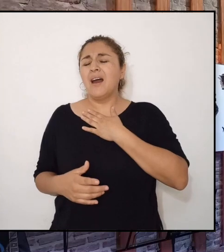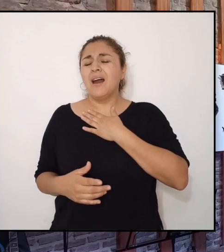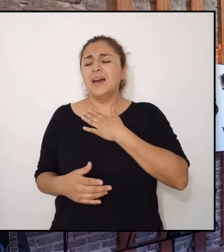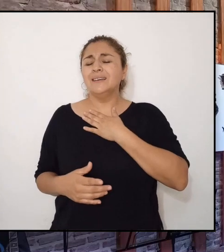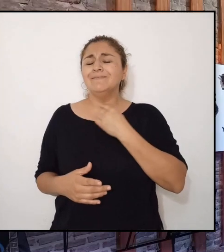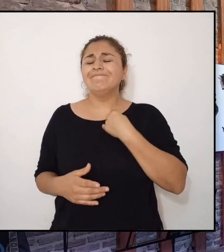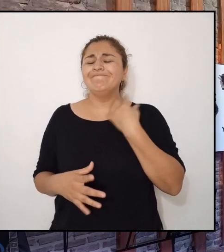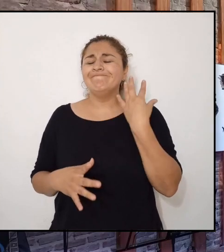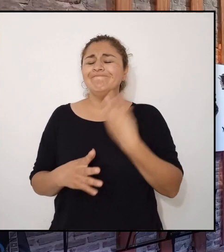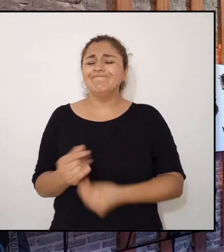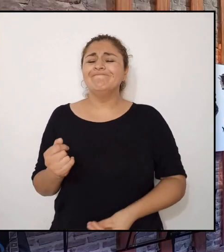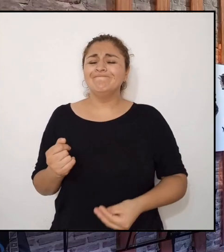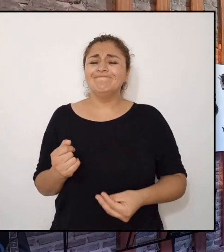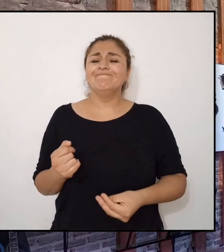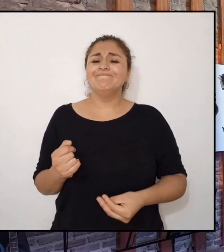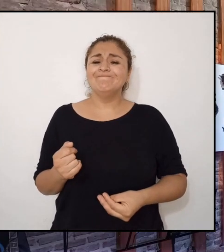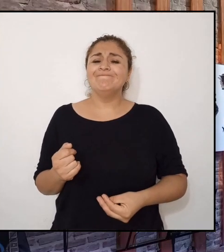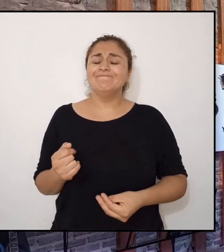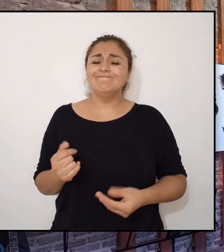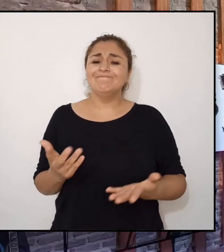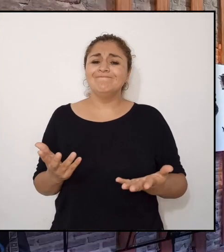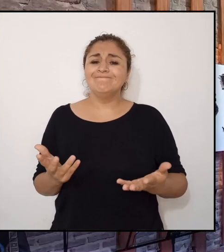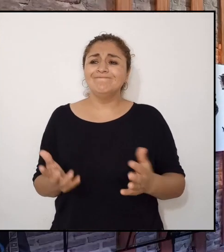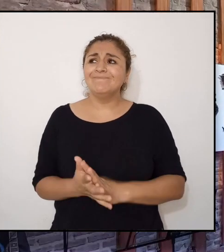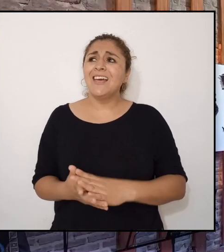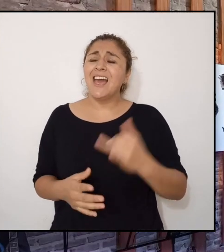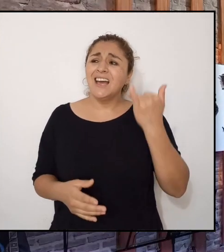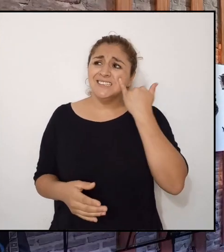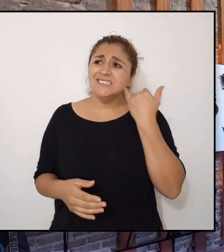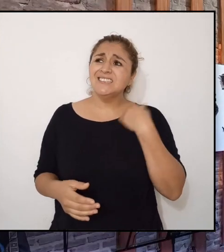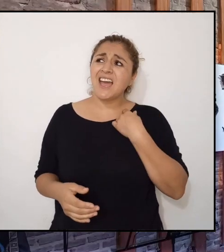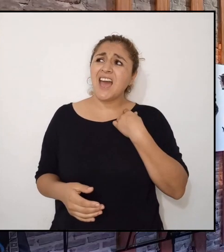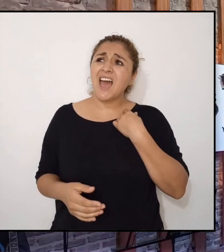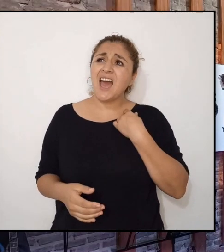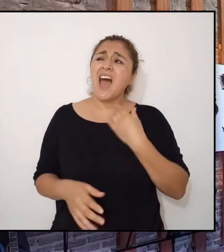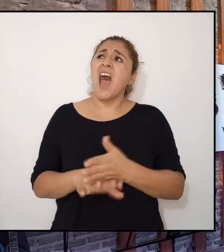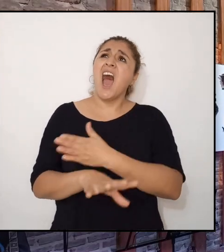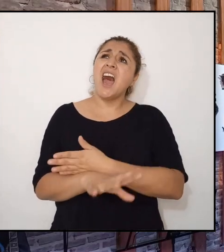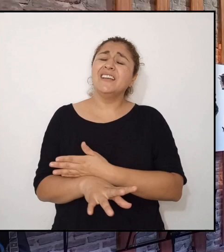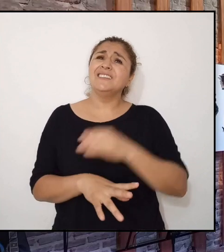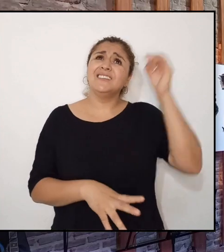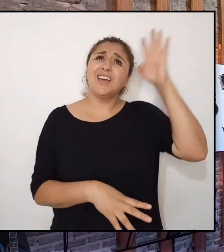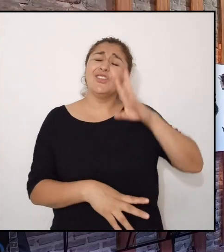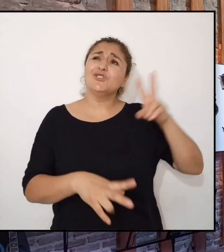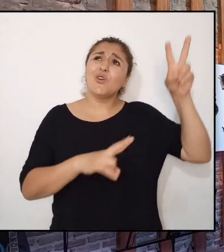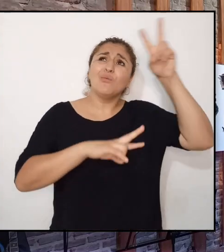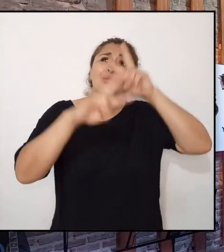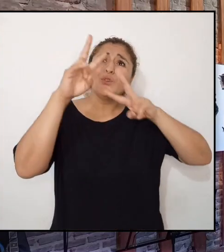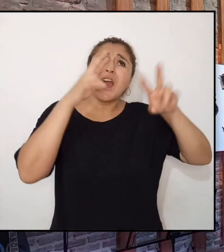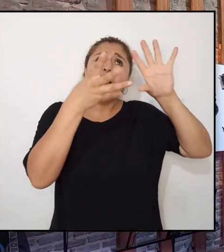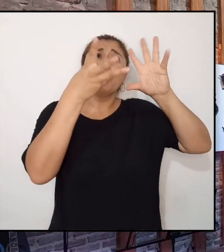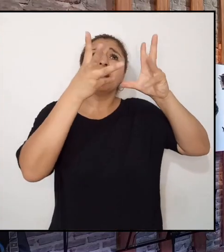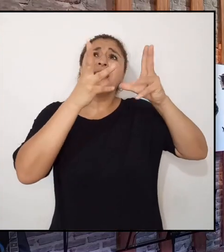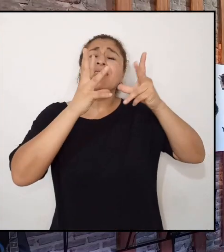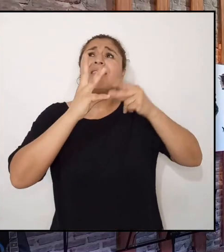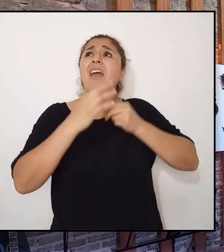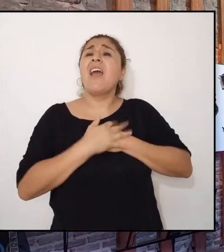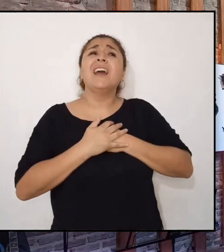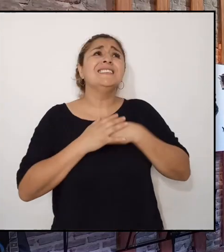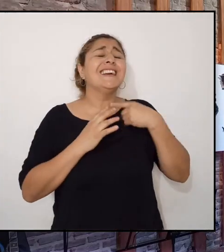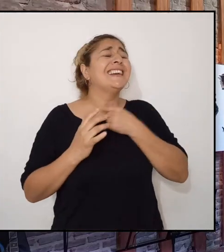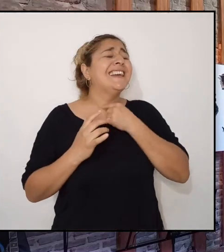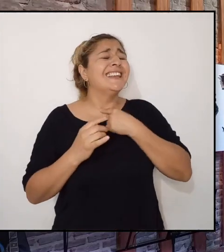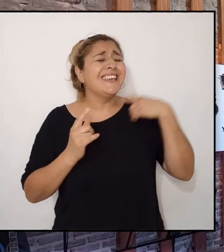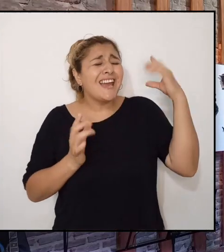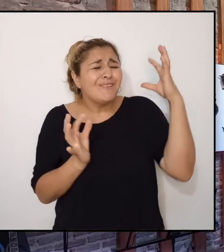Ya no oraba como antes, ya no buscaba su presencia como antes. Ah, eso sí, tocaba en todos los eventos, estaba en todas las reuniones, estaba, pero